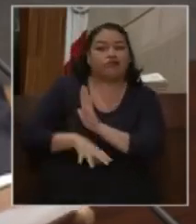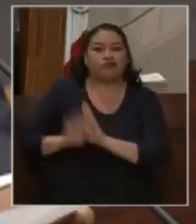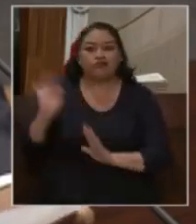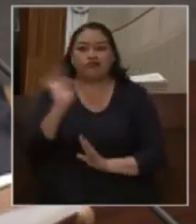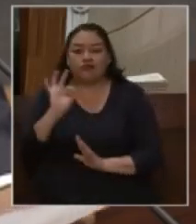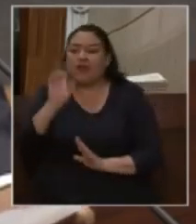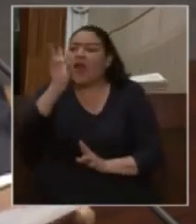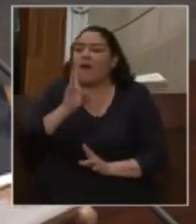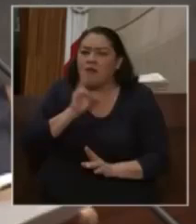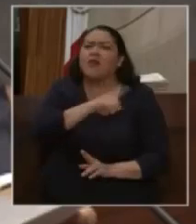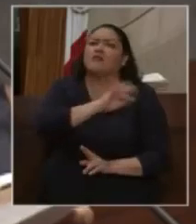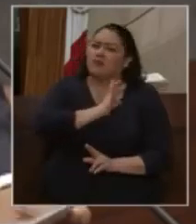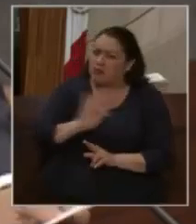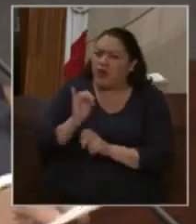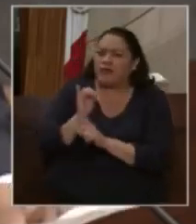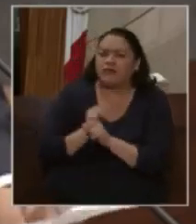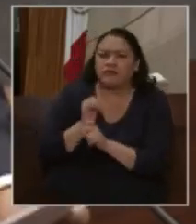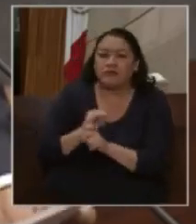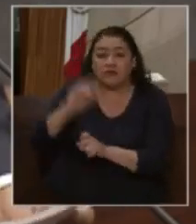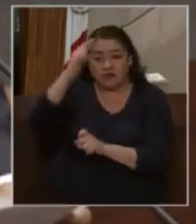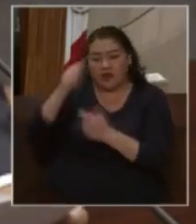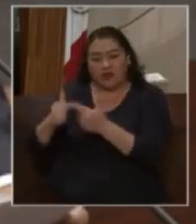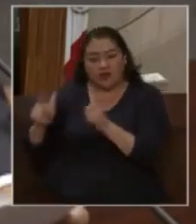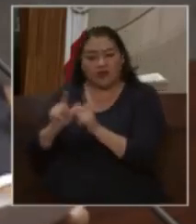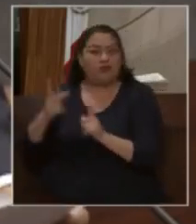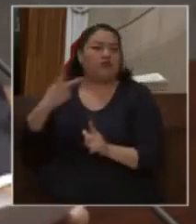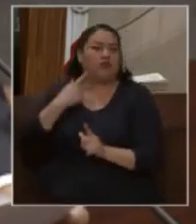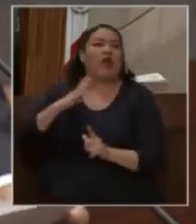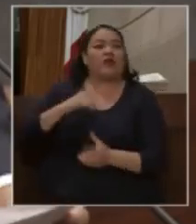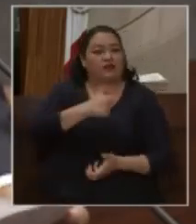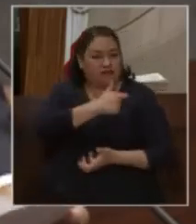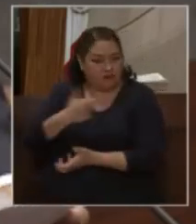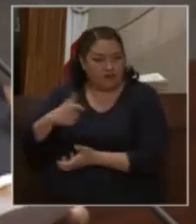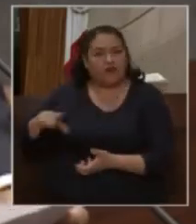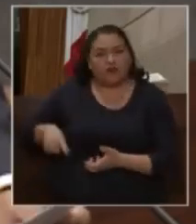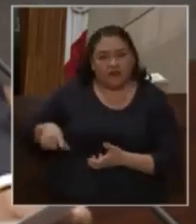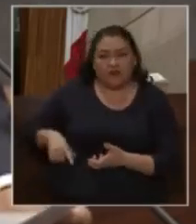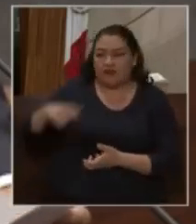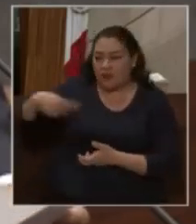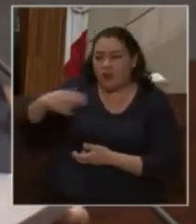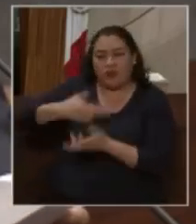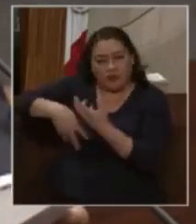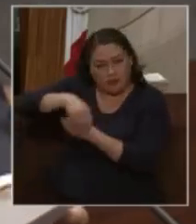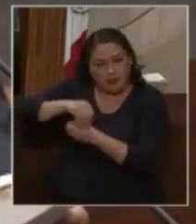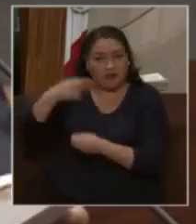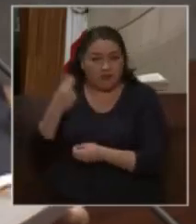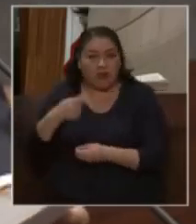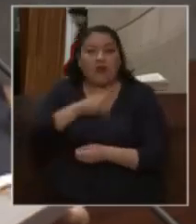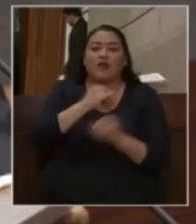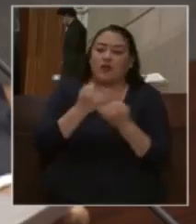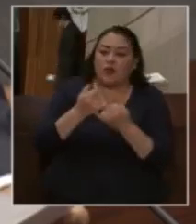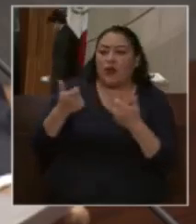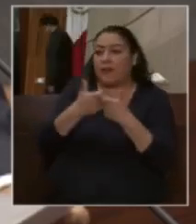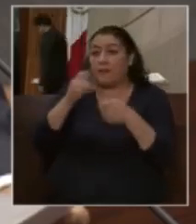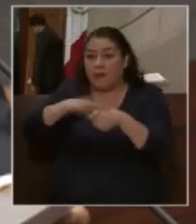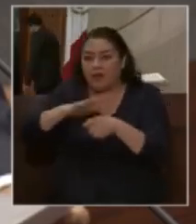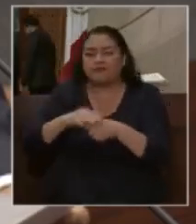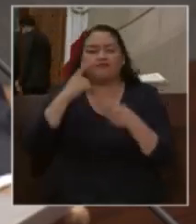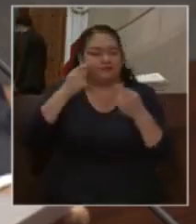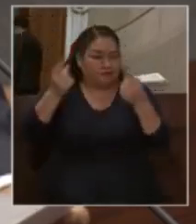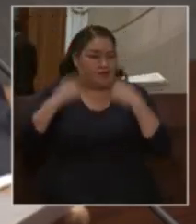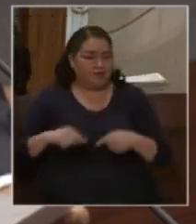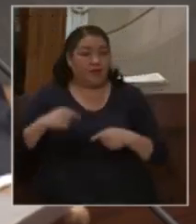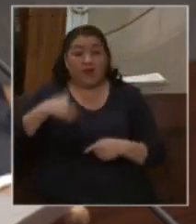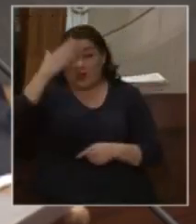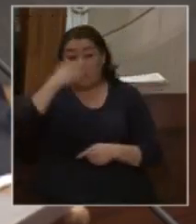disposiciones que rigen el financiamiento de los partidos políticos. Por lo que hace al planteamiento de la indebida ampliación de la litis, también deviene infundado, pues